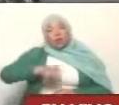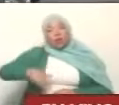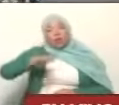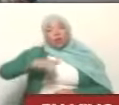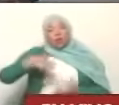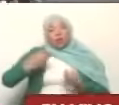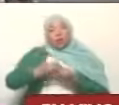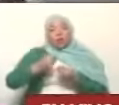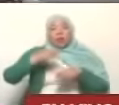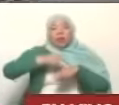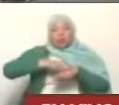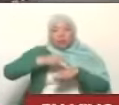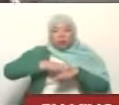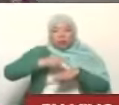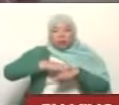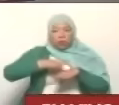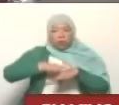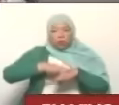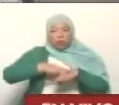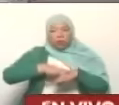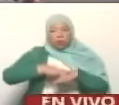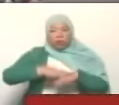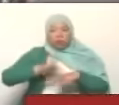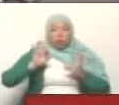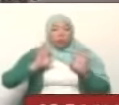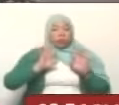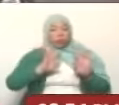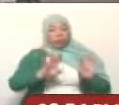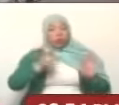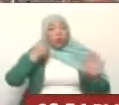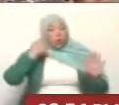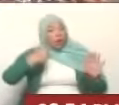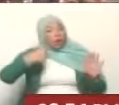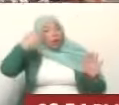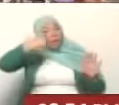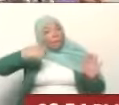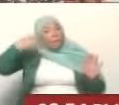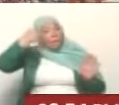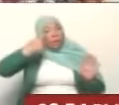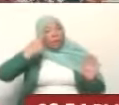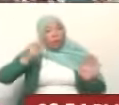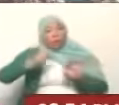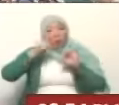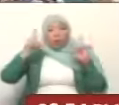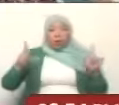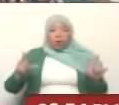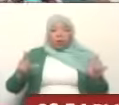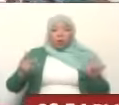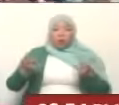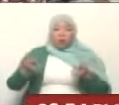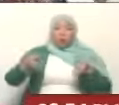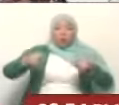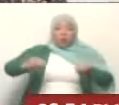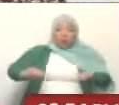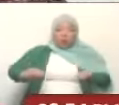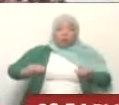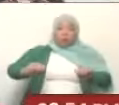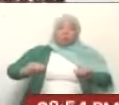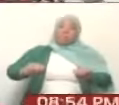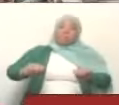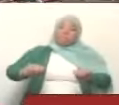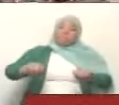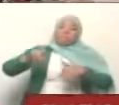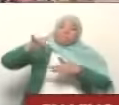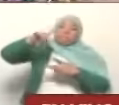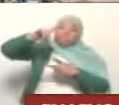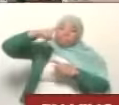acudió al llamado y pues usted ha visto las imágenes y como lo han dicho muy claro, hemos sido bloqueados por las redes, pero el pueblo